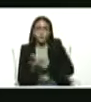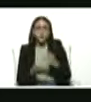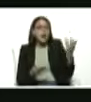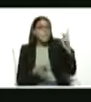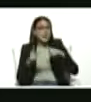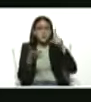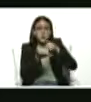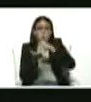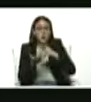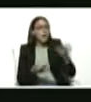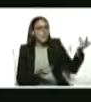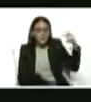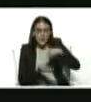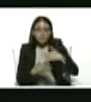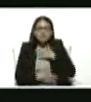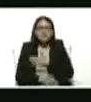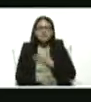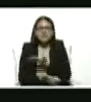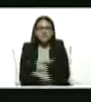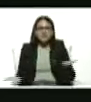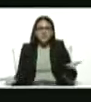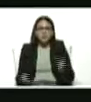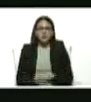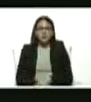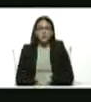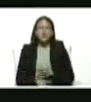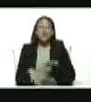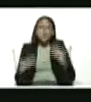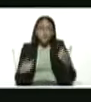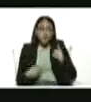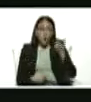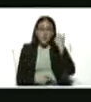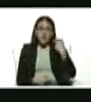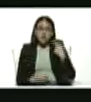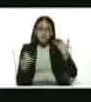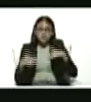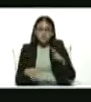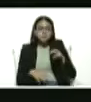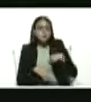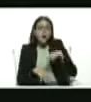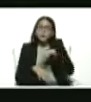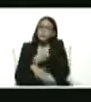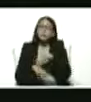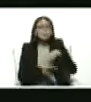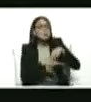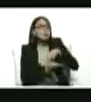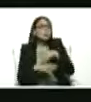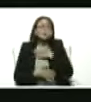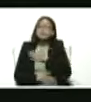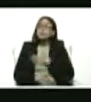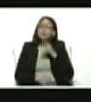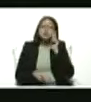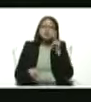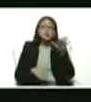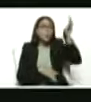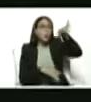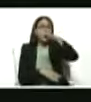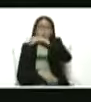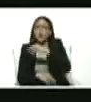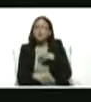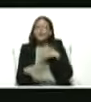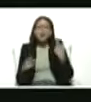Y cuando recorro en esta peregrinación para verlos a ustedes,